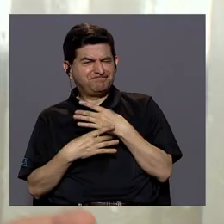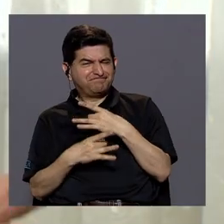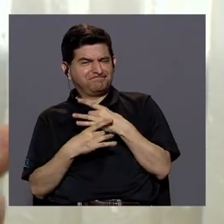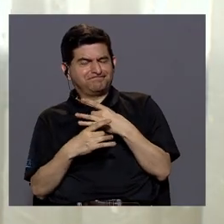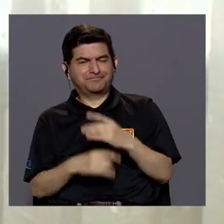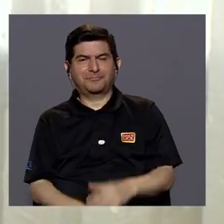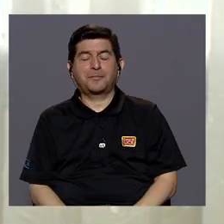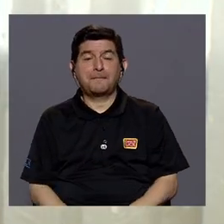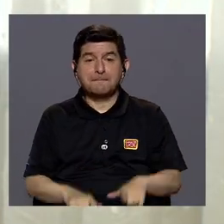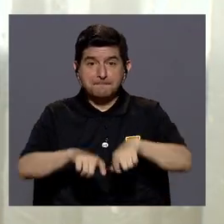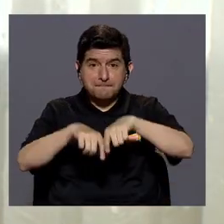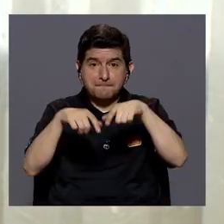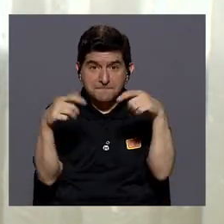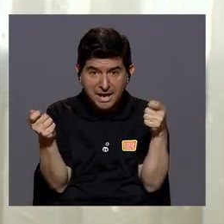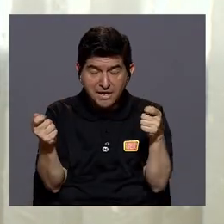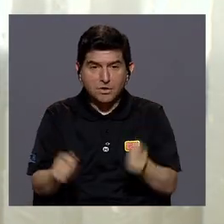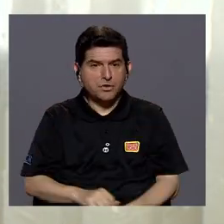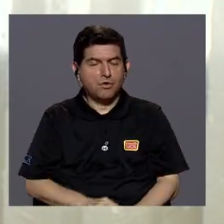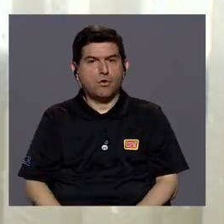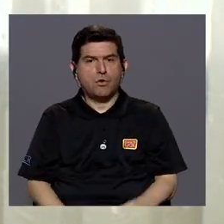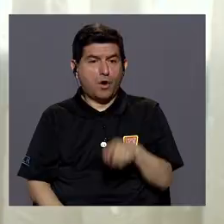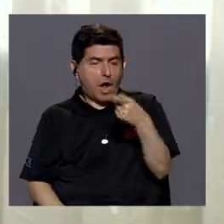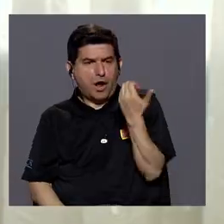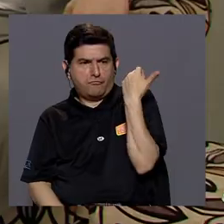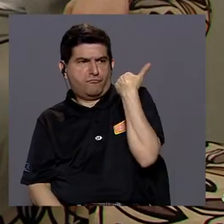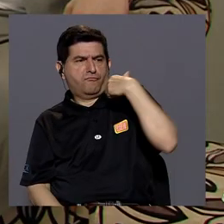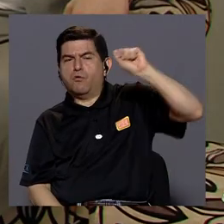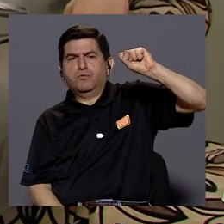era un periódico que revolucionó la parte